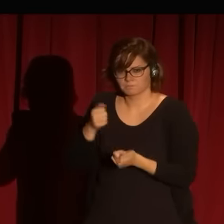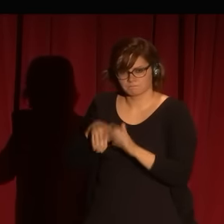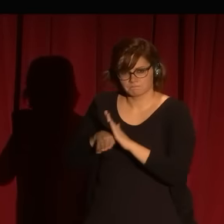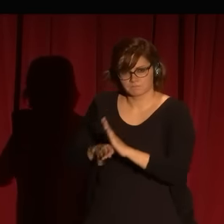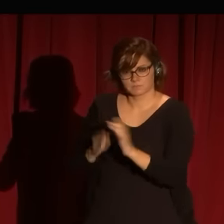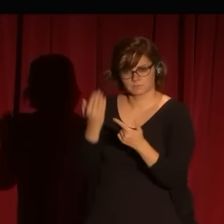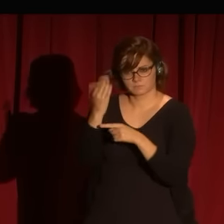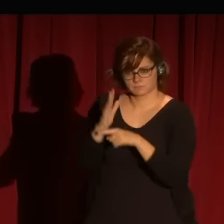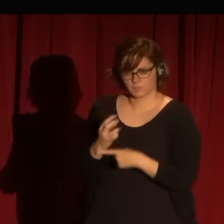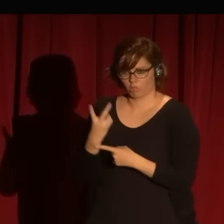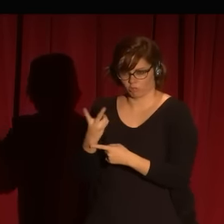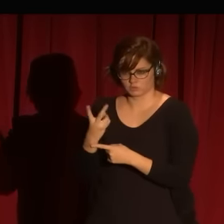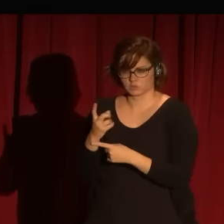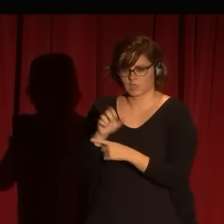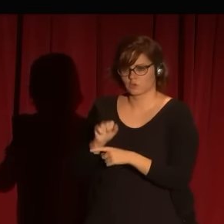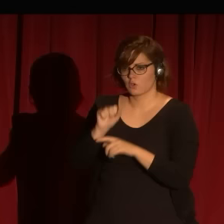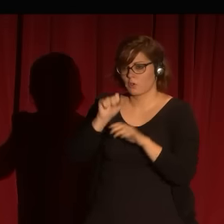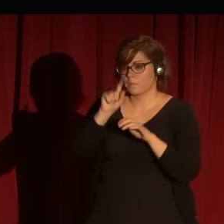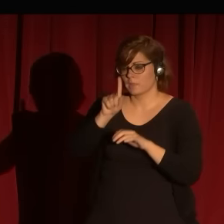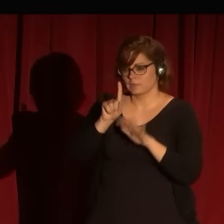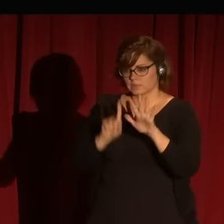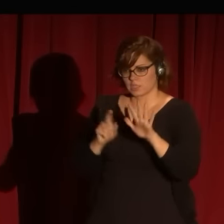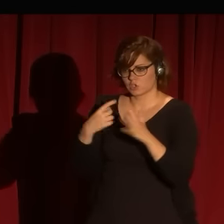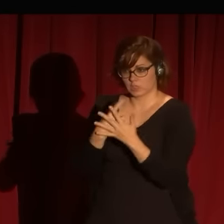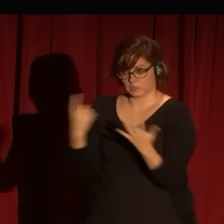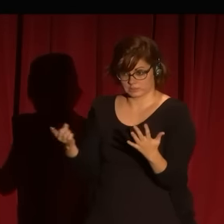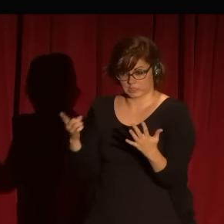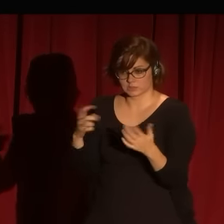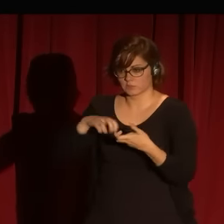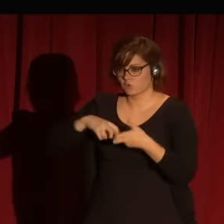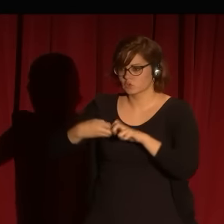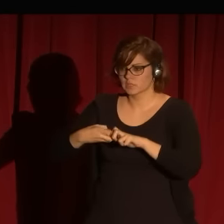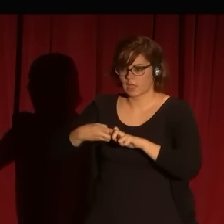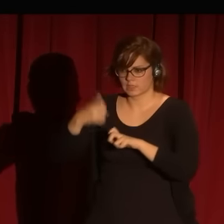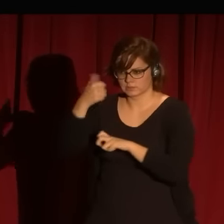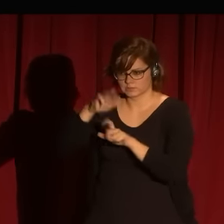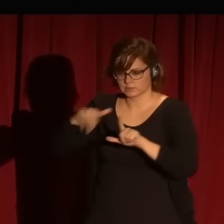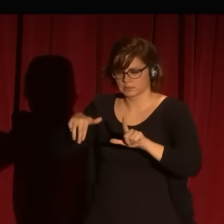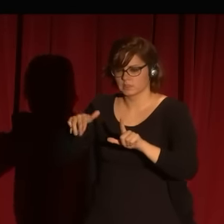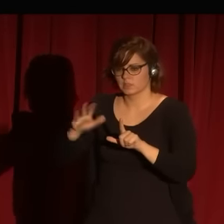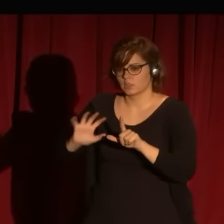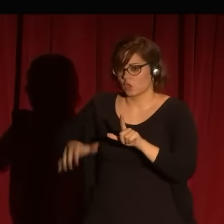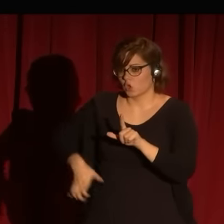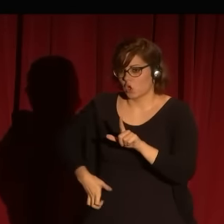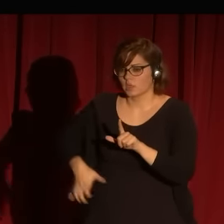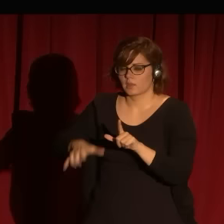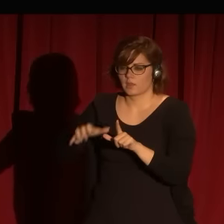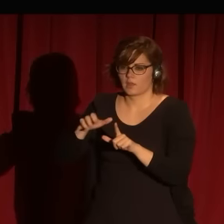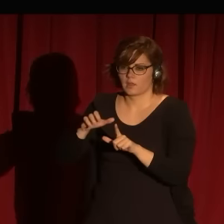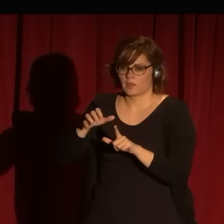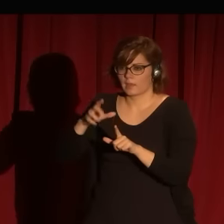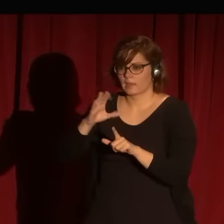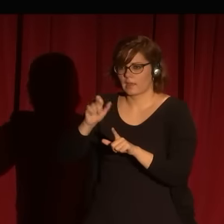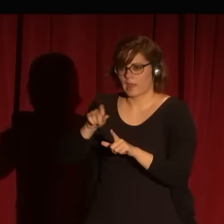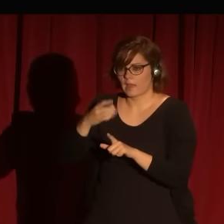os enseño aquí dos cuadros pintados en 1616 en Bruselas por un pintor de corte de los archiduques Isabel Clara Eugenia la hija de Felipe